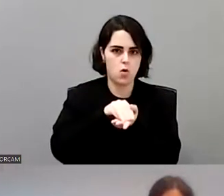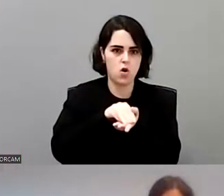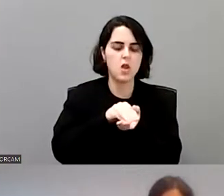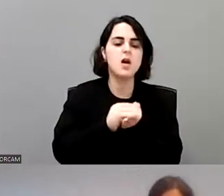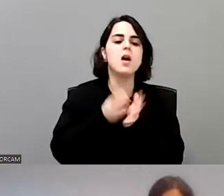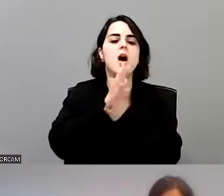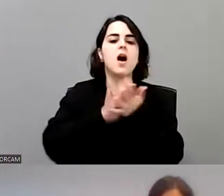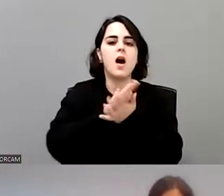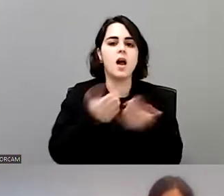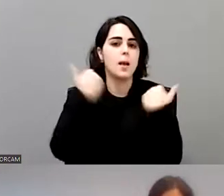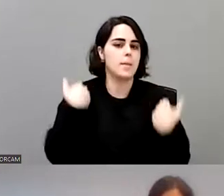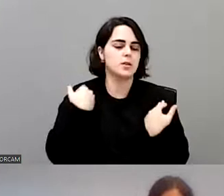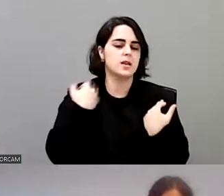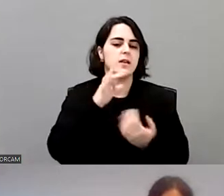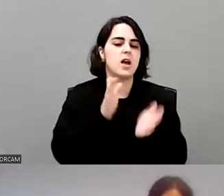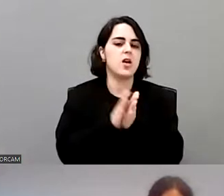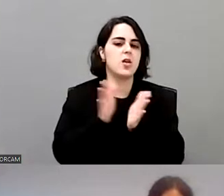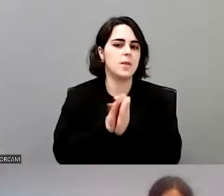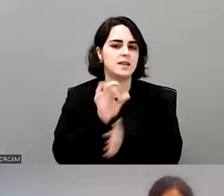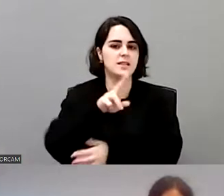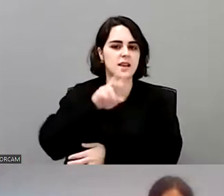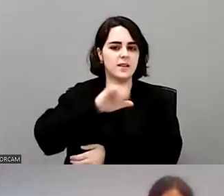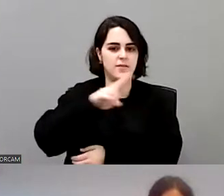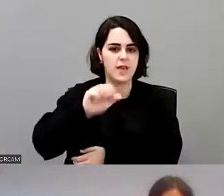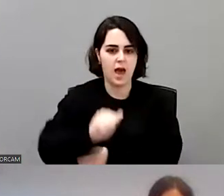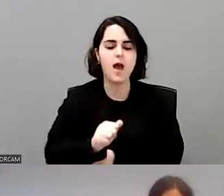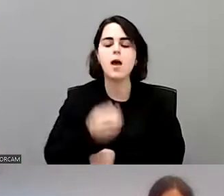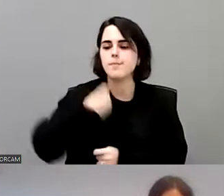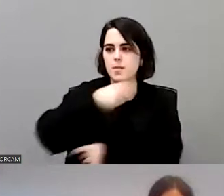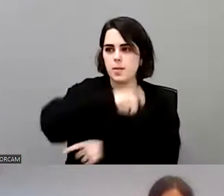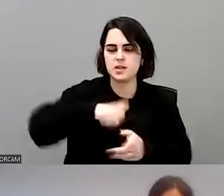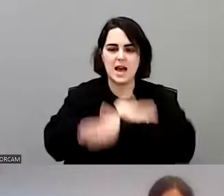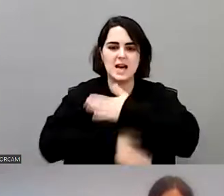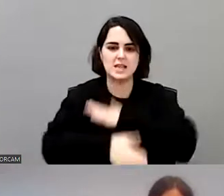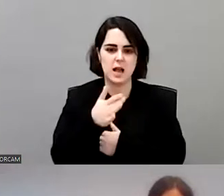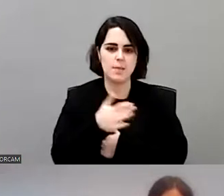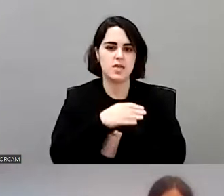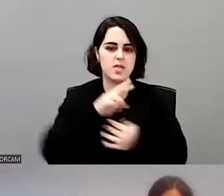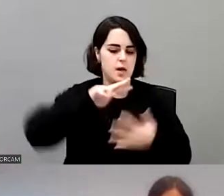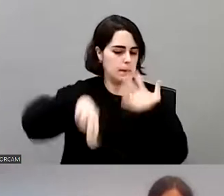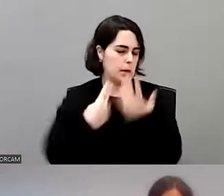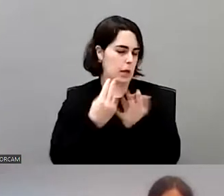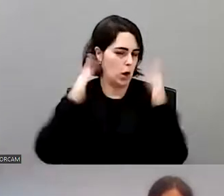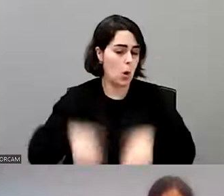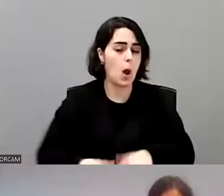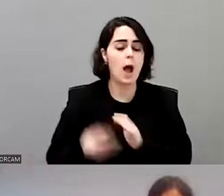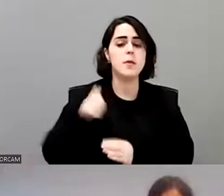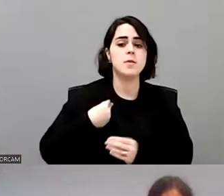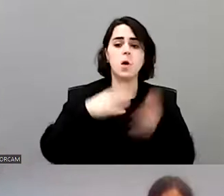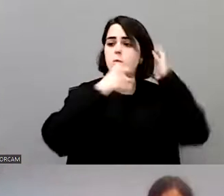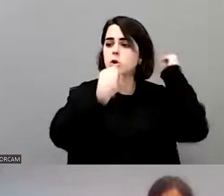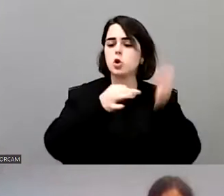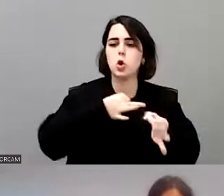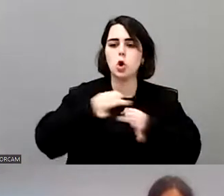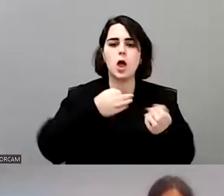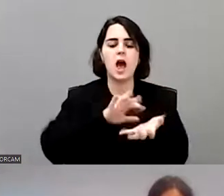la compañera Silvia. Las mujeres con discapacidad son a menudo invisibles, como bien sabéis, en el sistema sanitario y en muchos protocolos de actuación. Y por